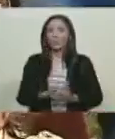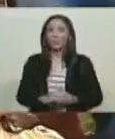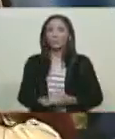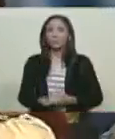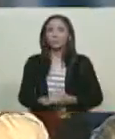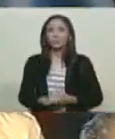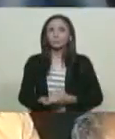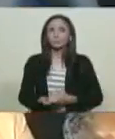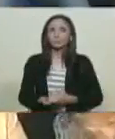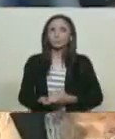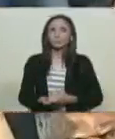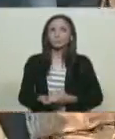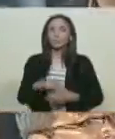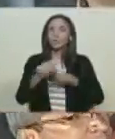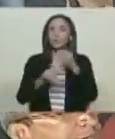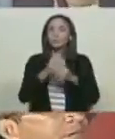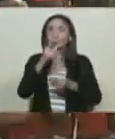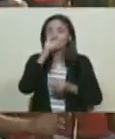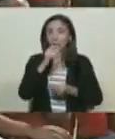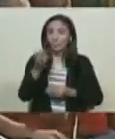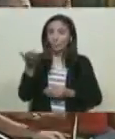Lo que hicimos el año pasado,